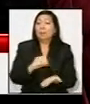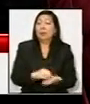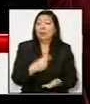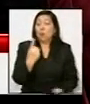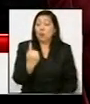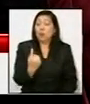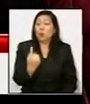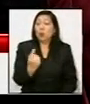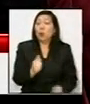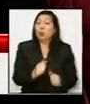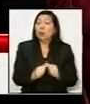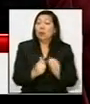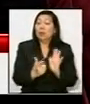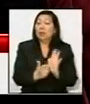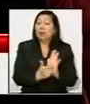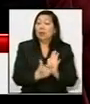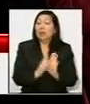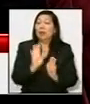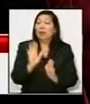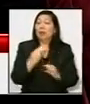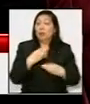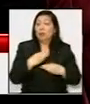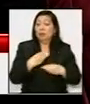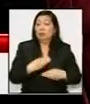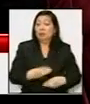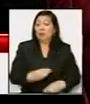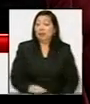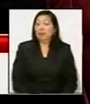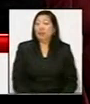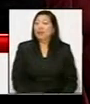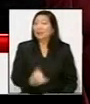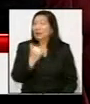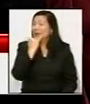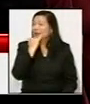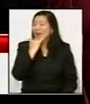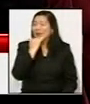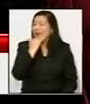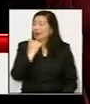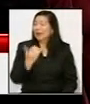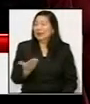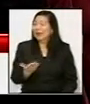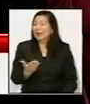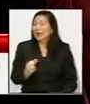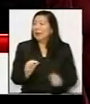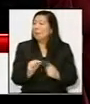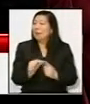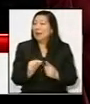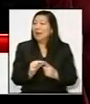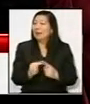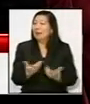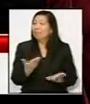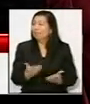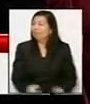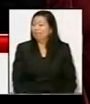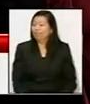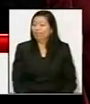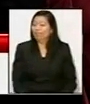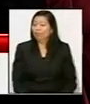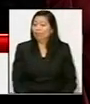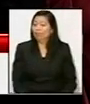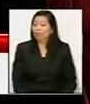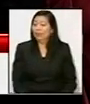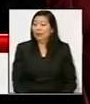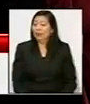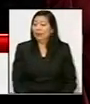el número legal de sus miembros ahí hay un error gramatical y una especie como le llaman la